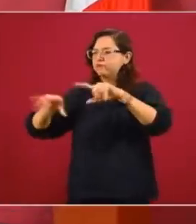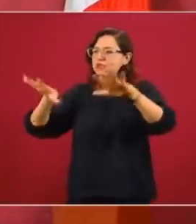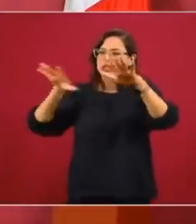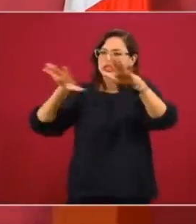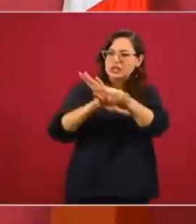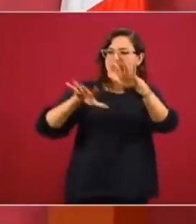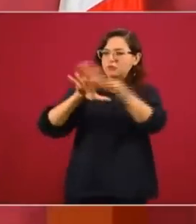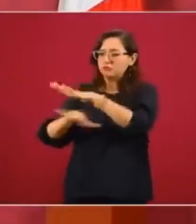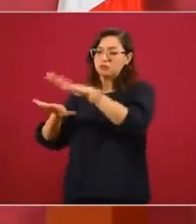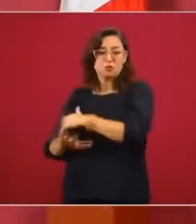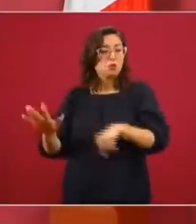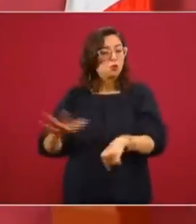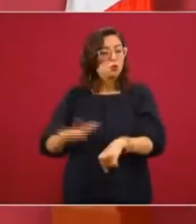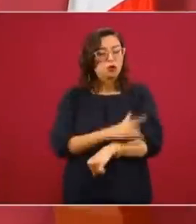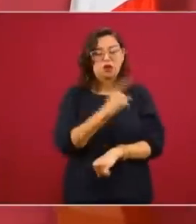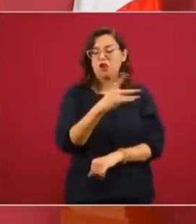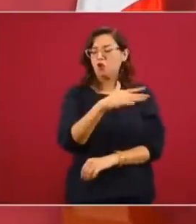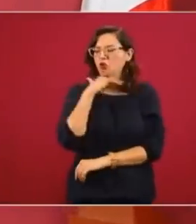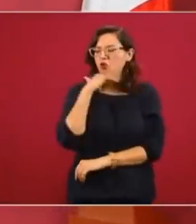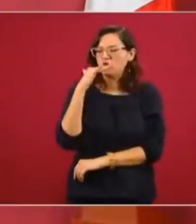mal llegaba hasta